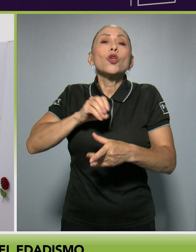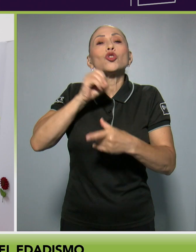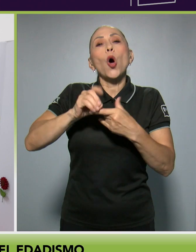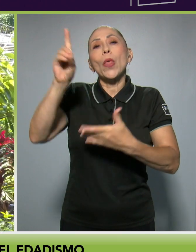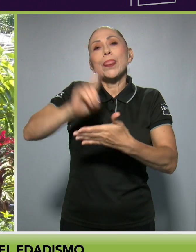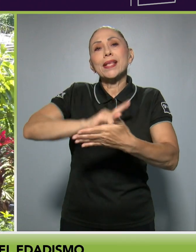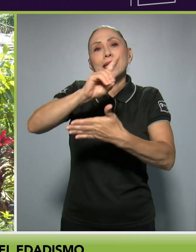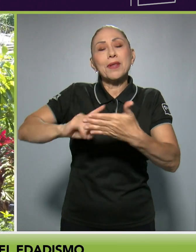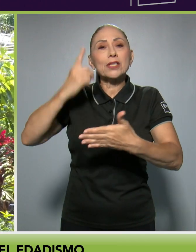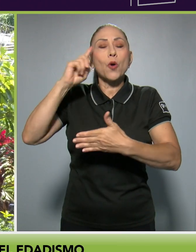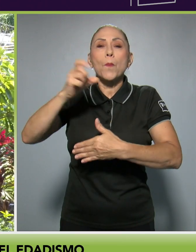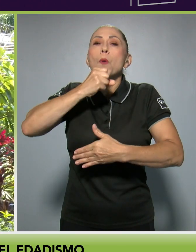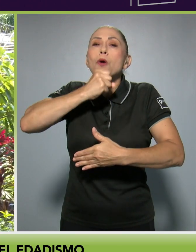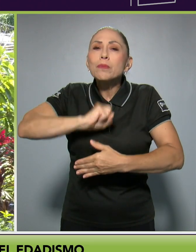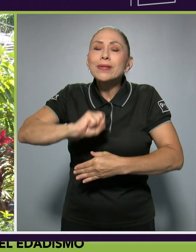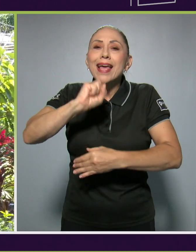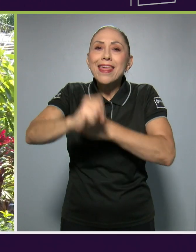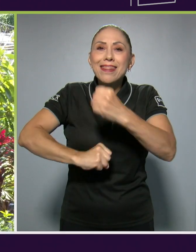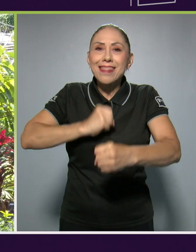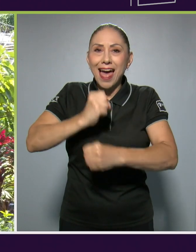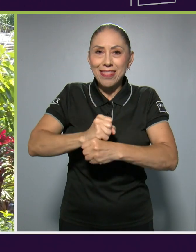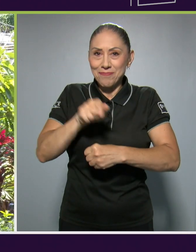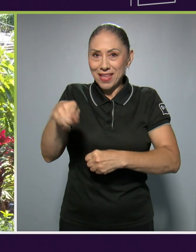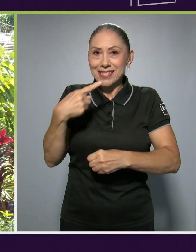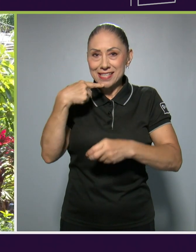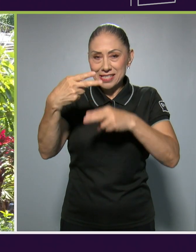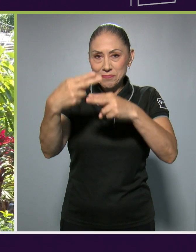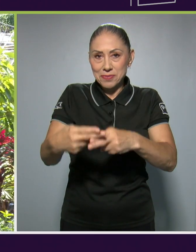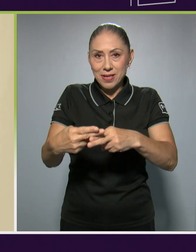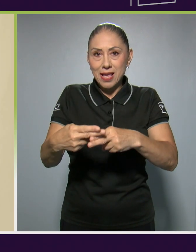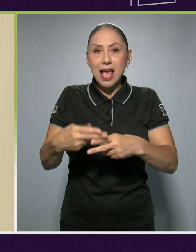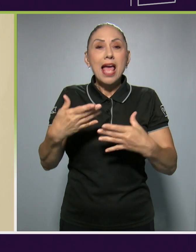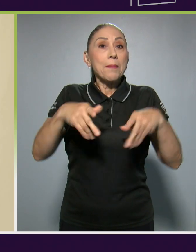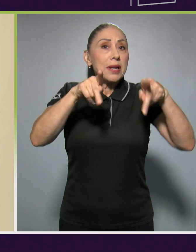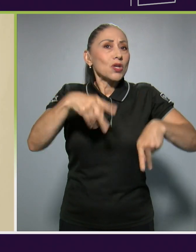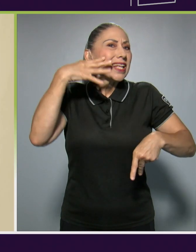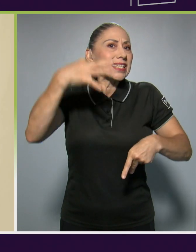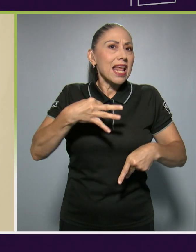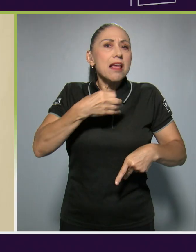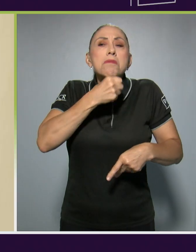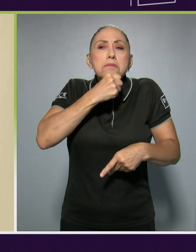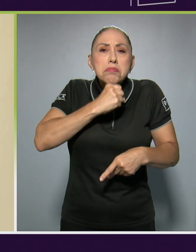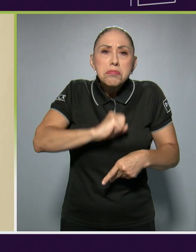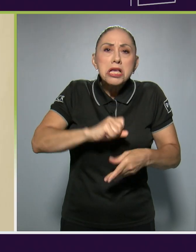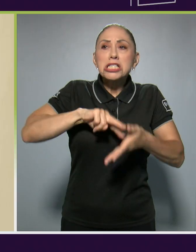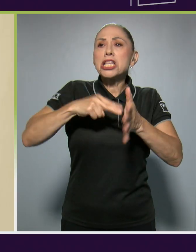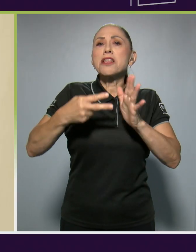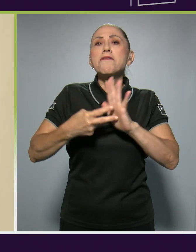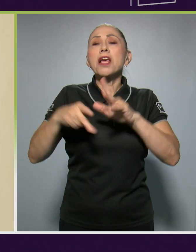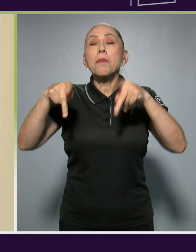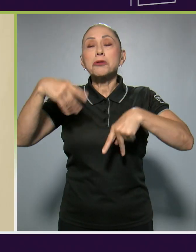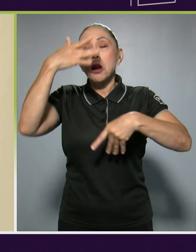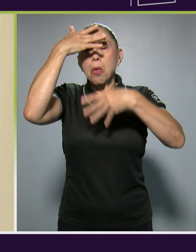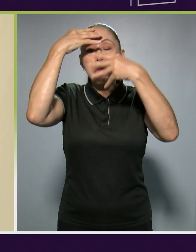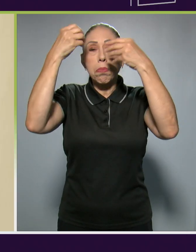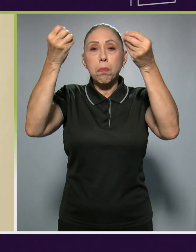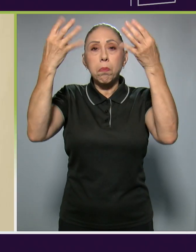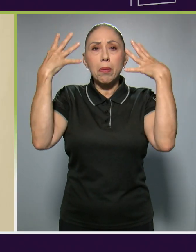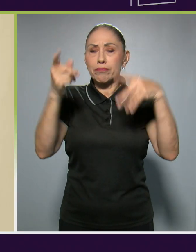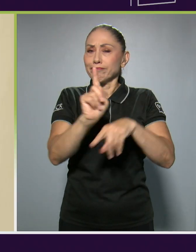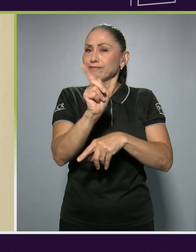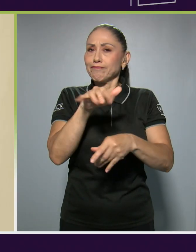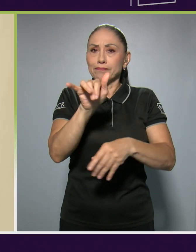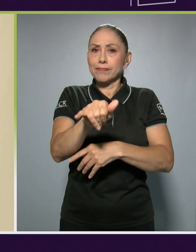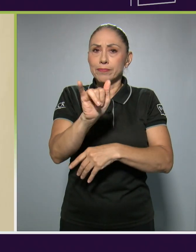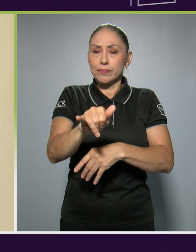técnica, que las personas piensan que la adultez mayor es sinónimo a Alzheimer, lo cual no es, o que no se puede disfrutar de